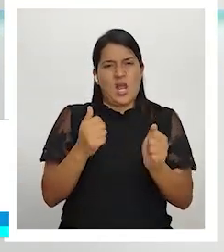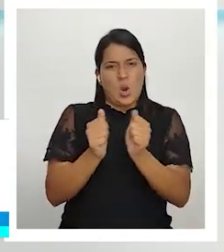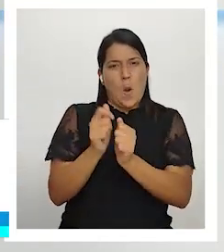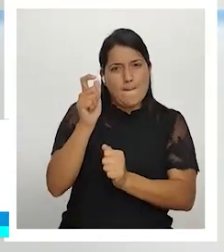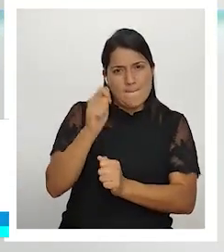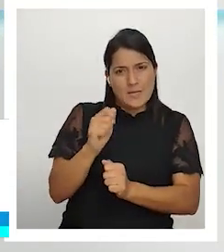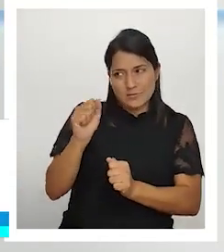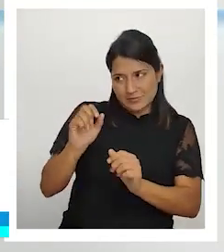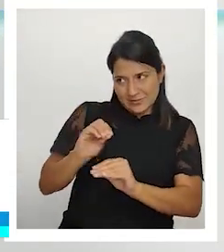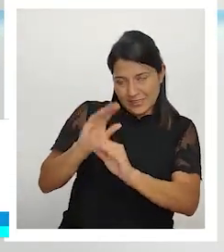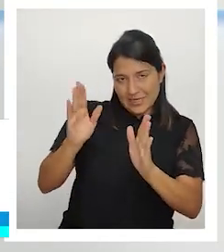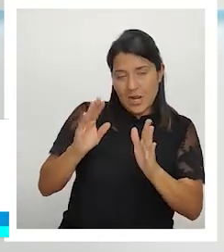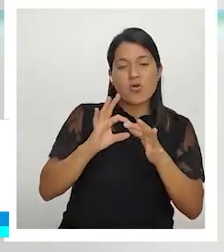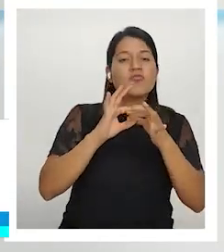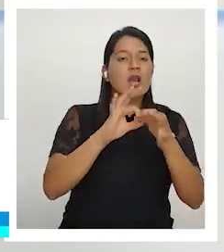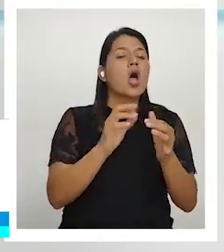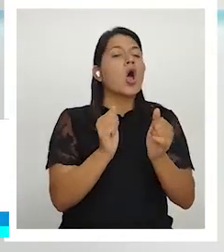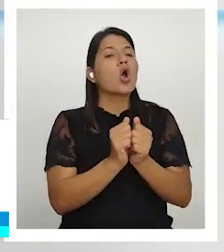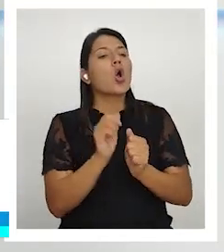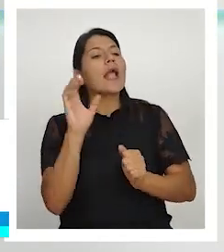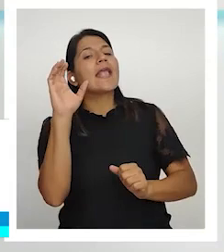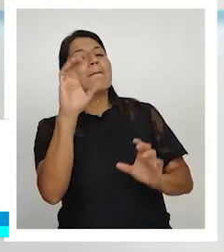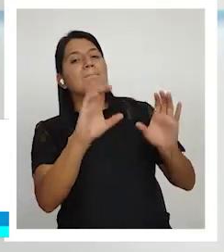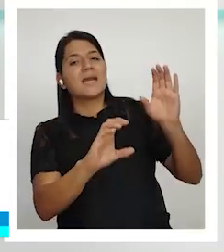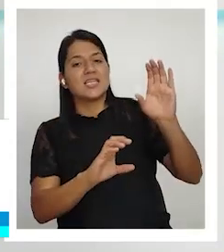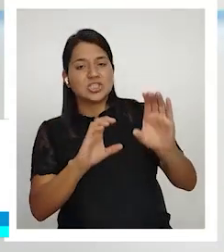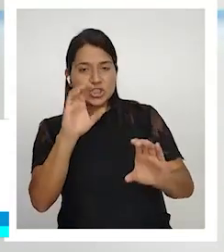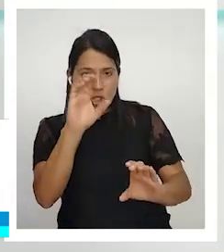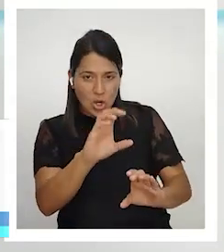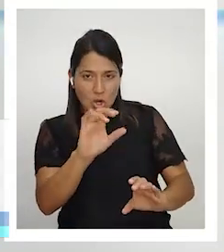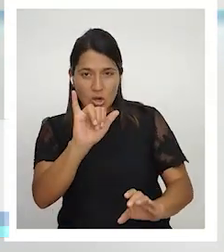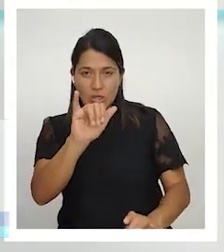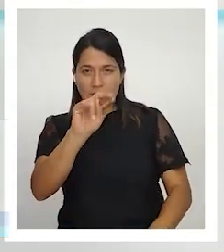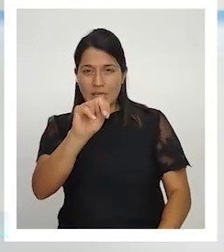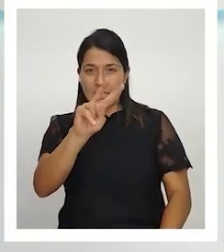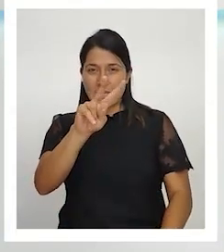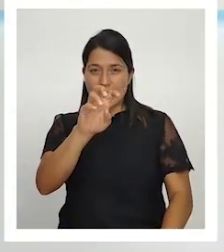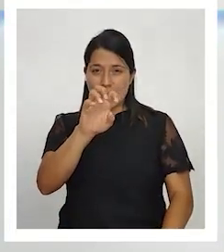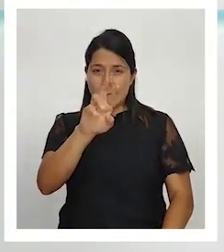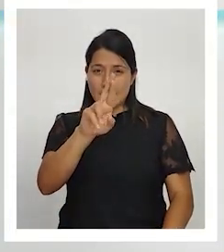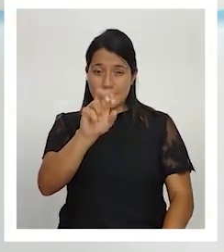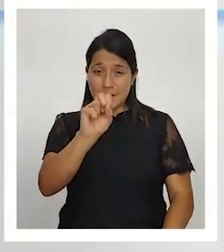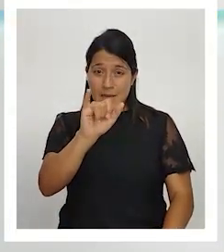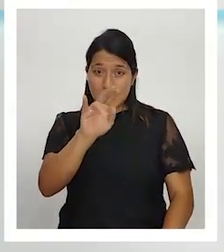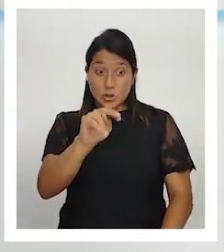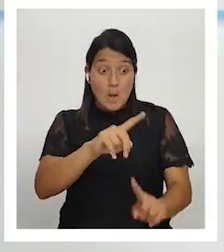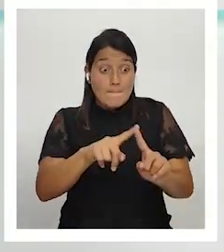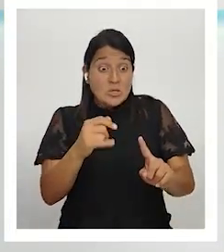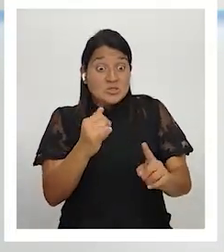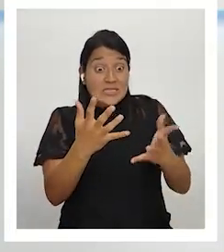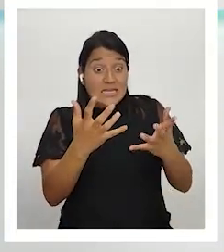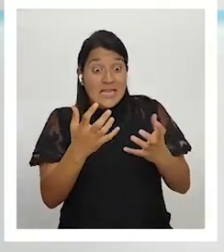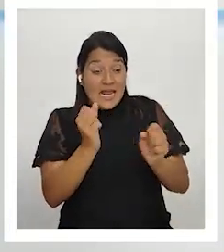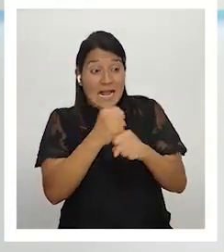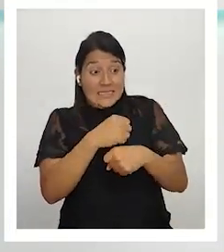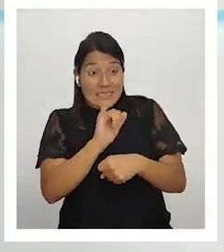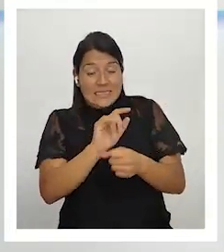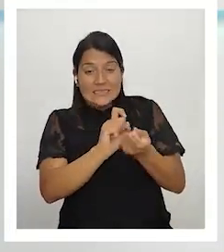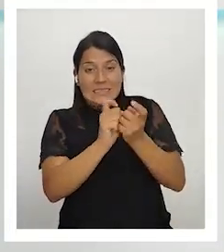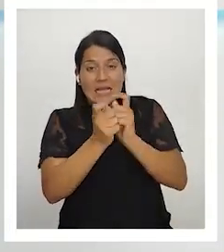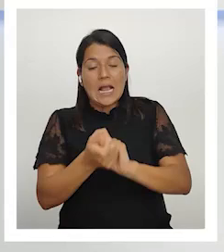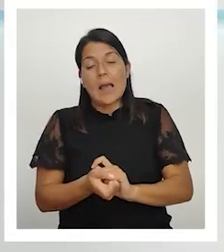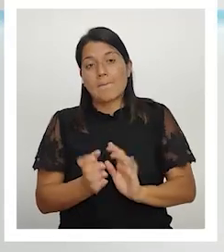de las inversiones y todo ese tipo de cosas, pero cuando se quiere hacer un ajuste de este tipo, pues uno esperaría, digamos, que